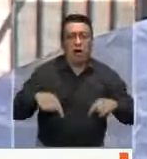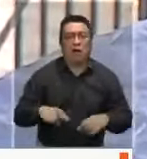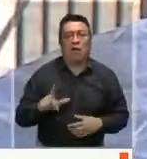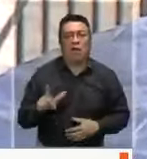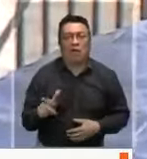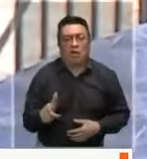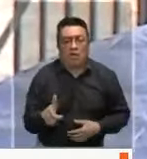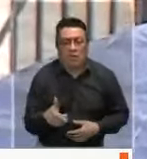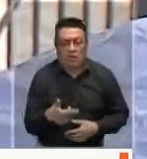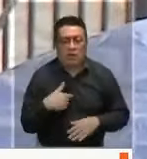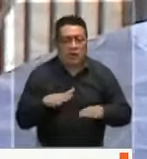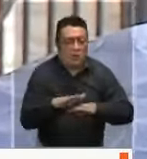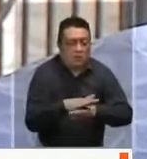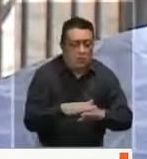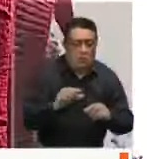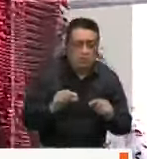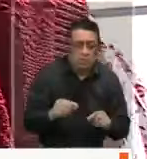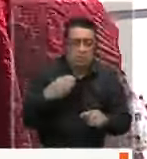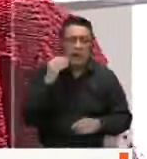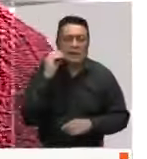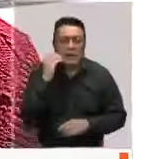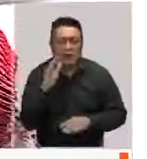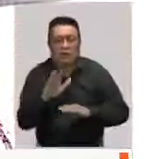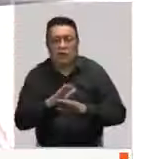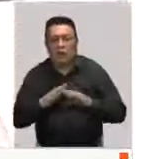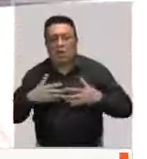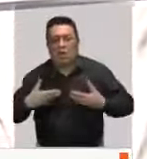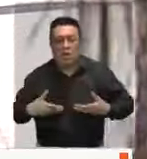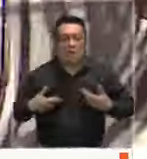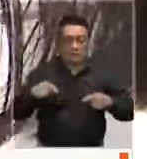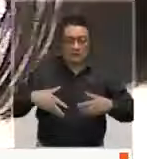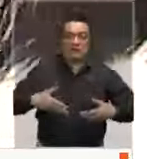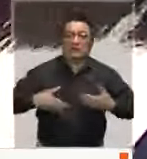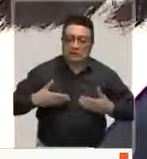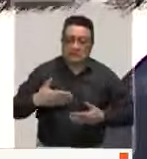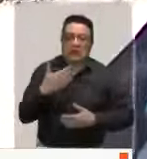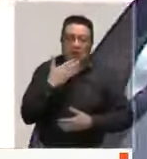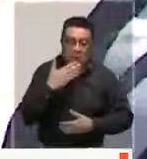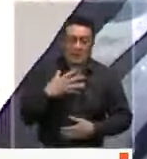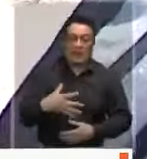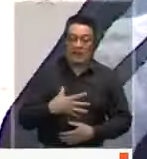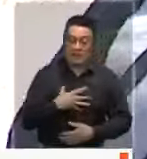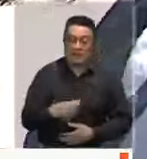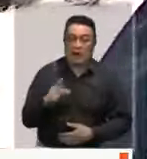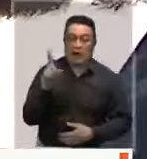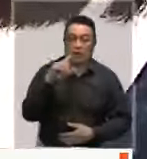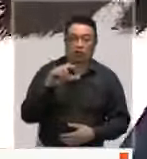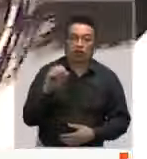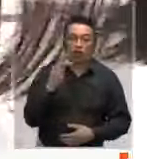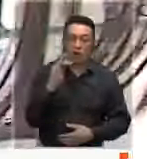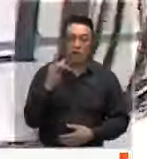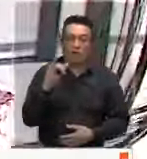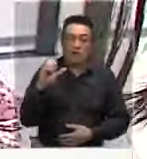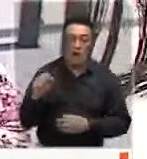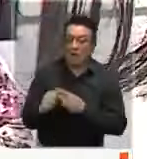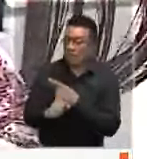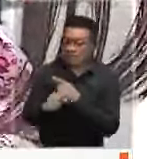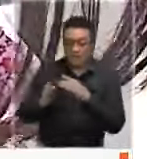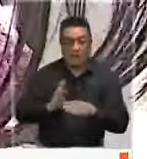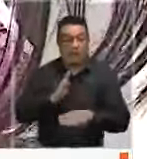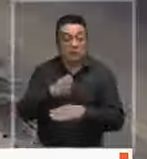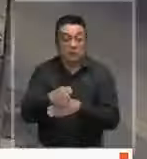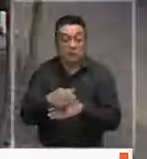lenta, apenas cuido a los niños porque cuido a mis nietos. La misma energía que necesita la hija de Sofía, que al pasar por el templo